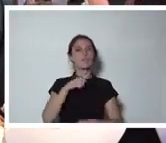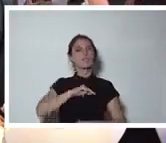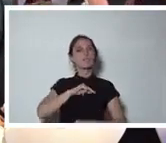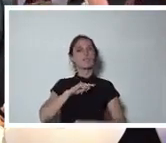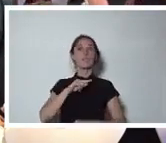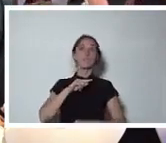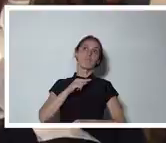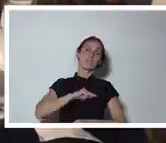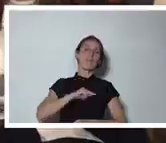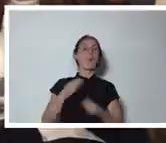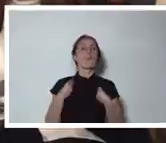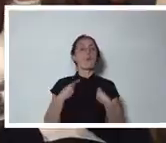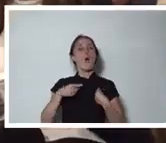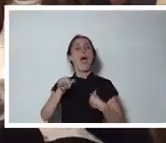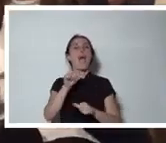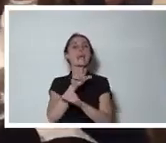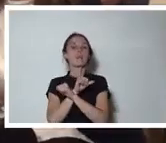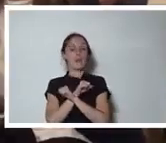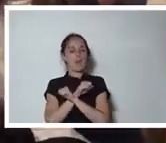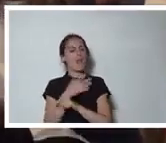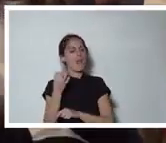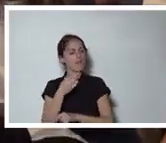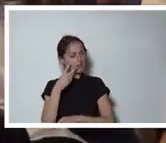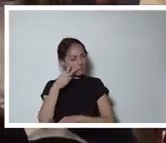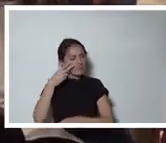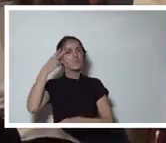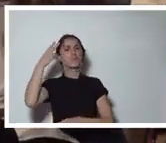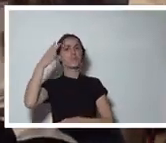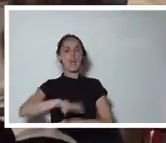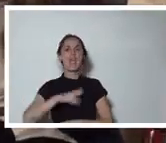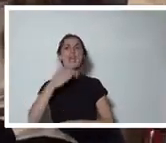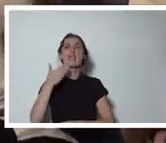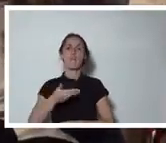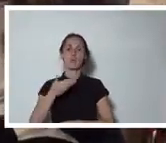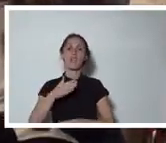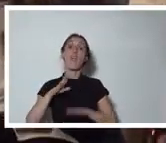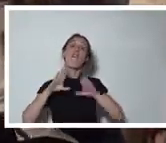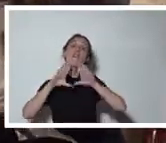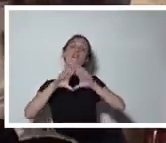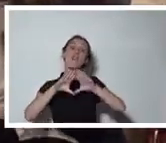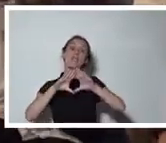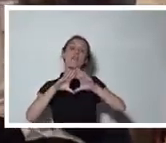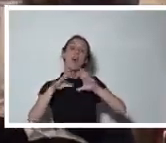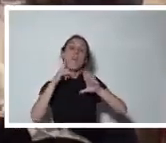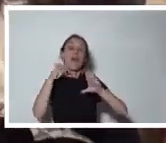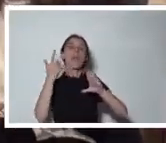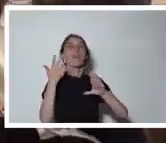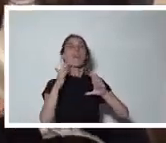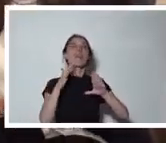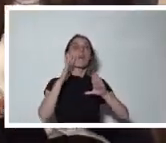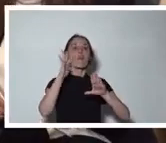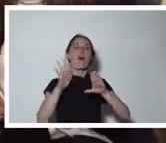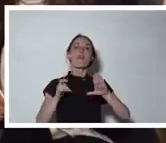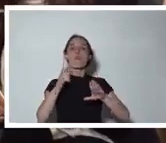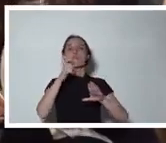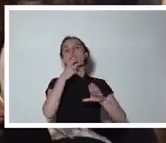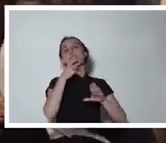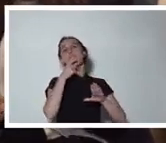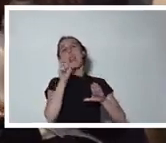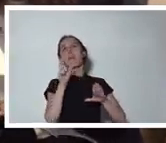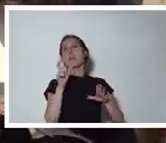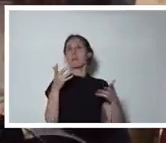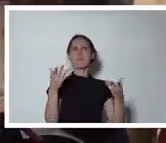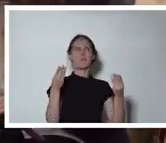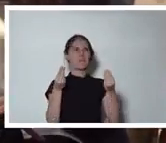reconocerla como es creo yo no que es también importante feminismo es una palabra a veces un poco abstracta y creo que tenemos que